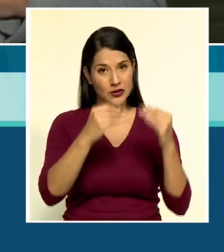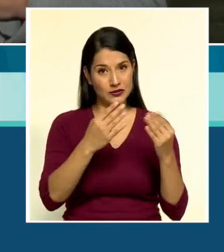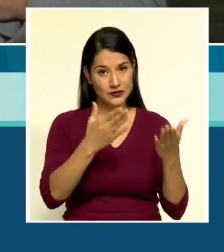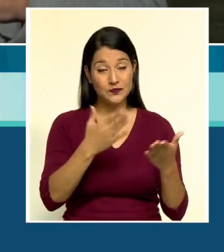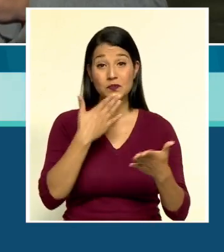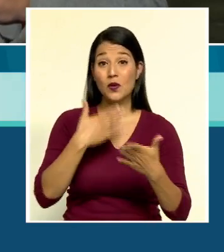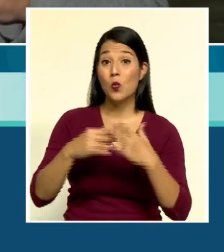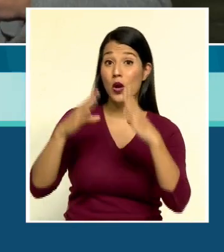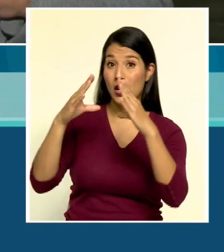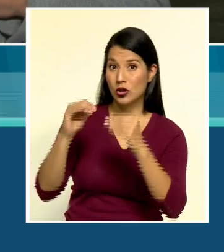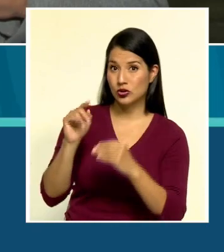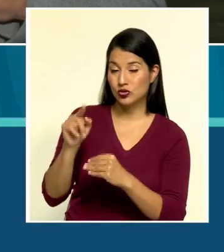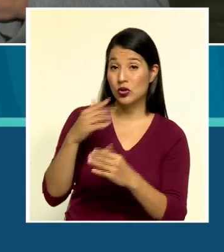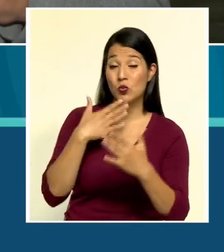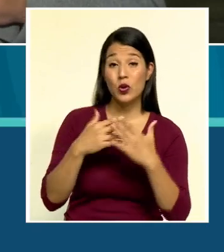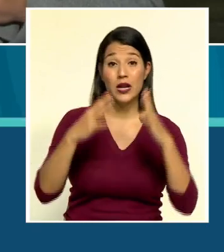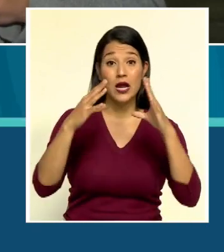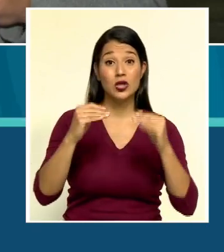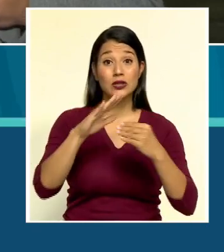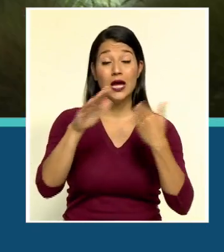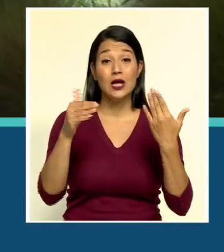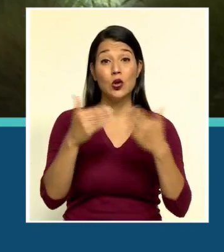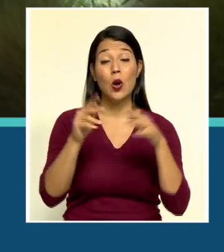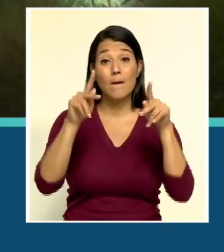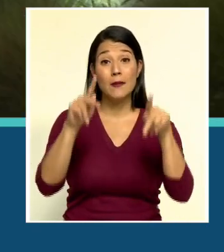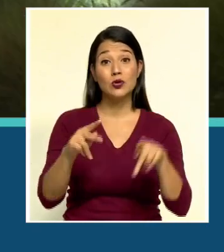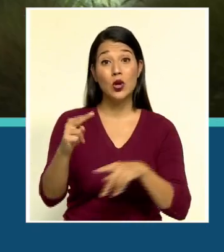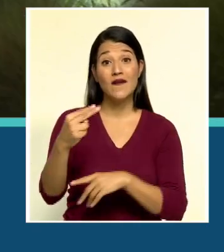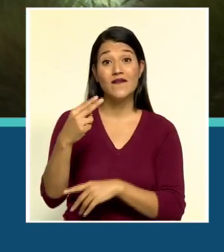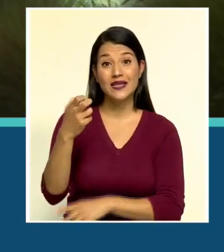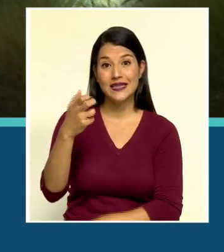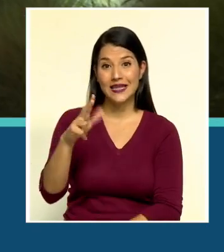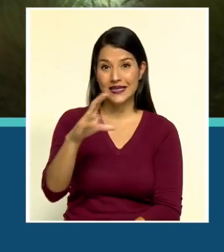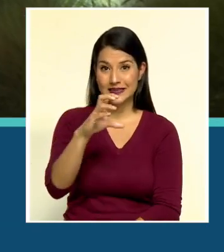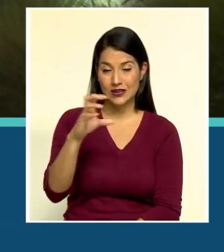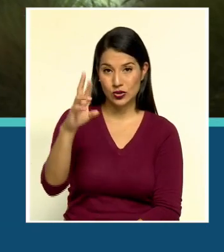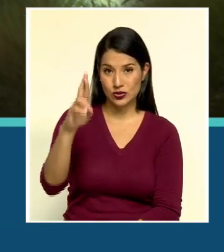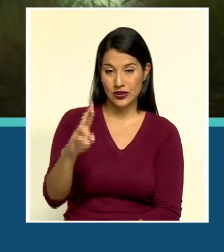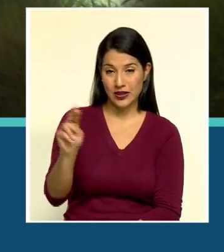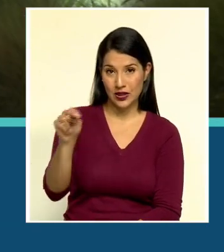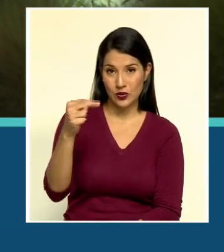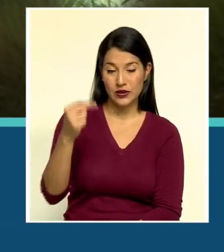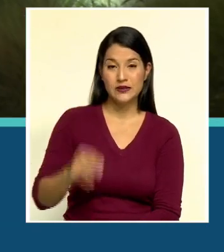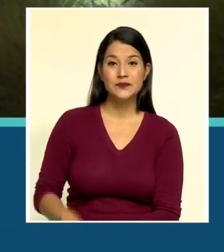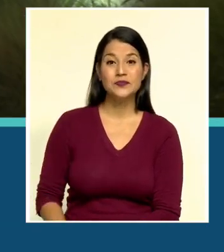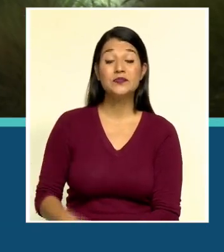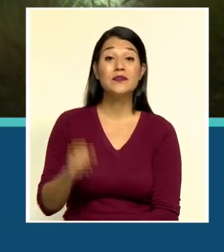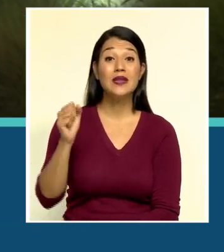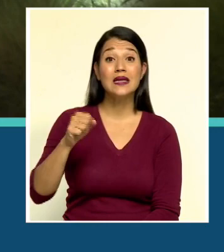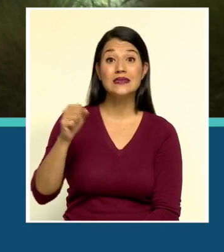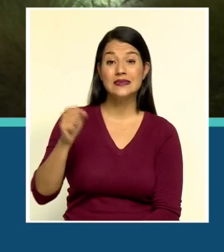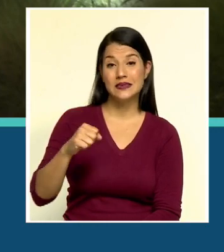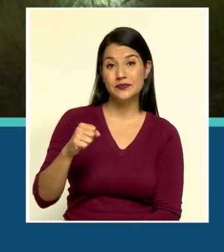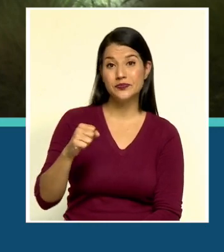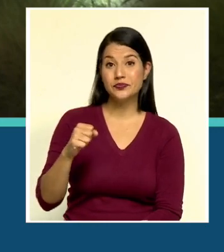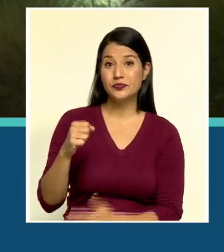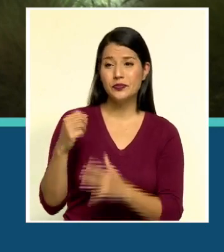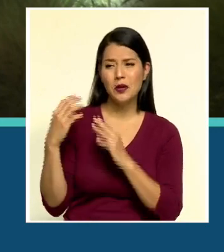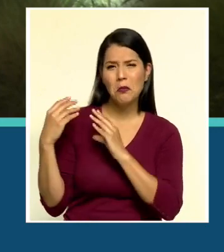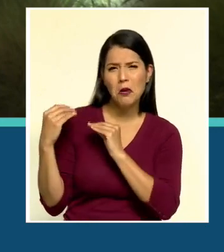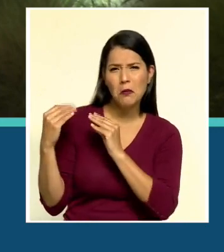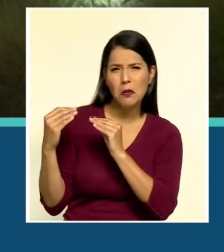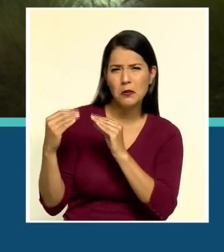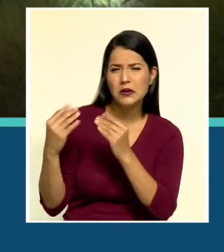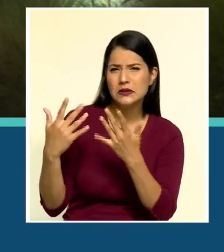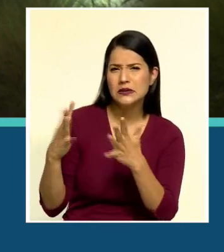Muy buenas noches, Andrea, y buenas noches a todos los televidentes de 13 Costa Rica Noticias. Efectivamente, es una voz que ya viene sonando